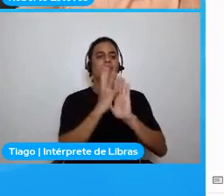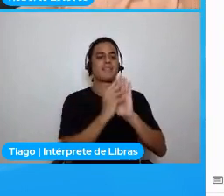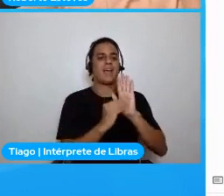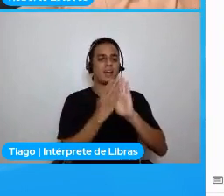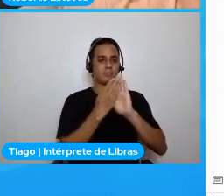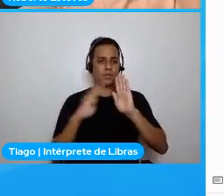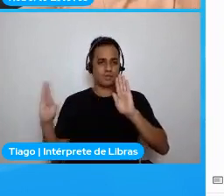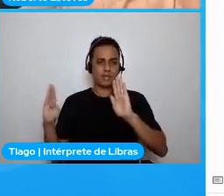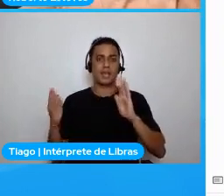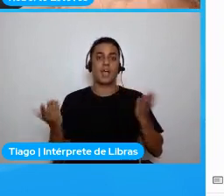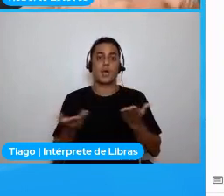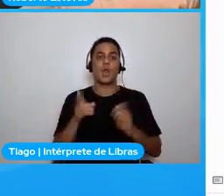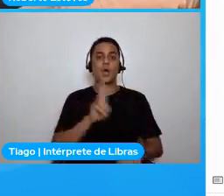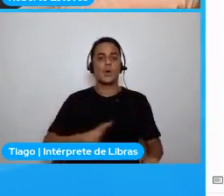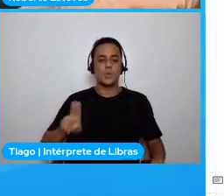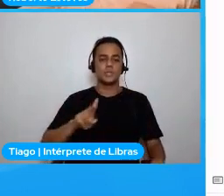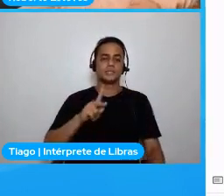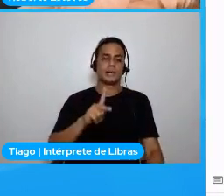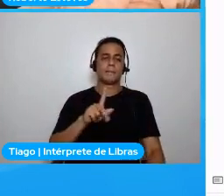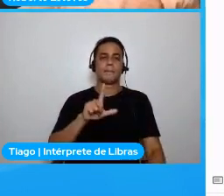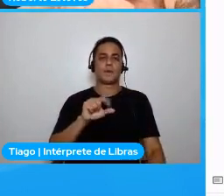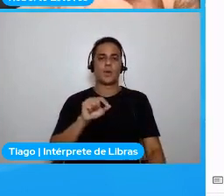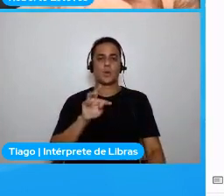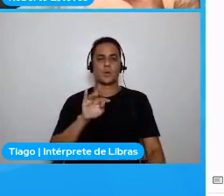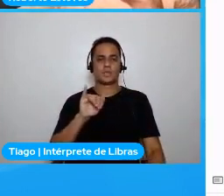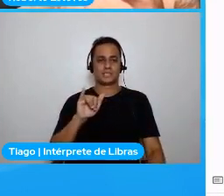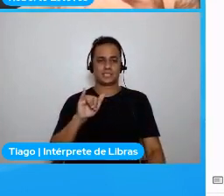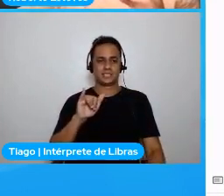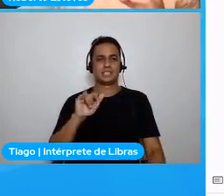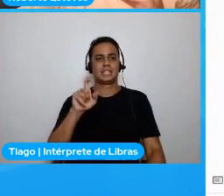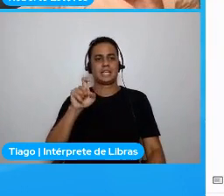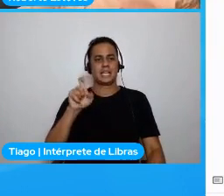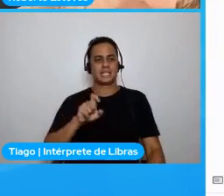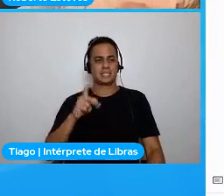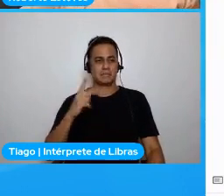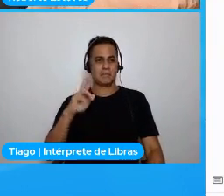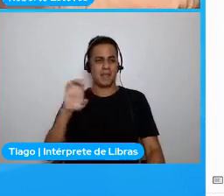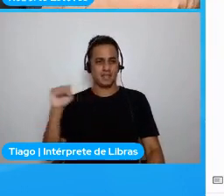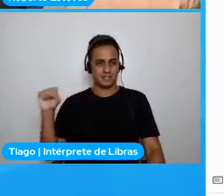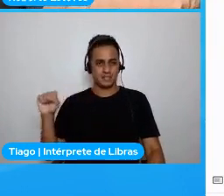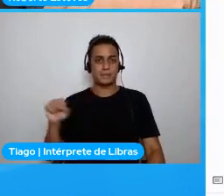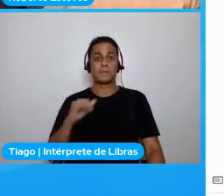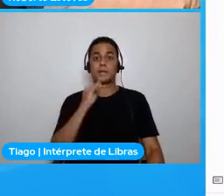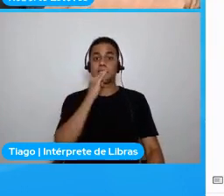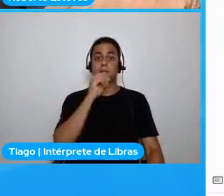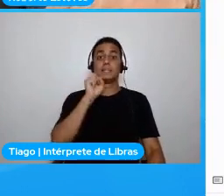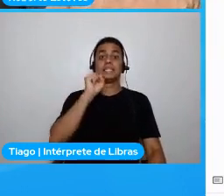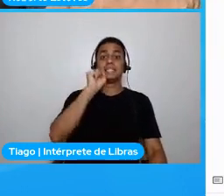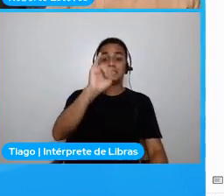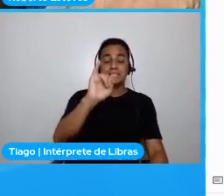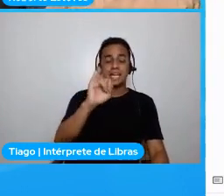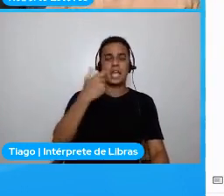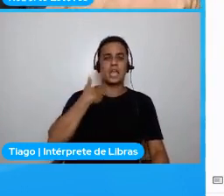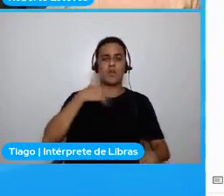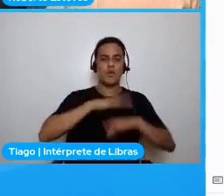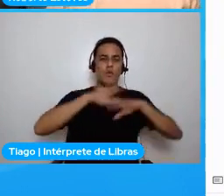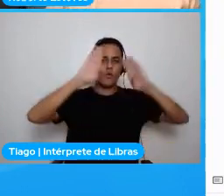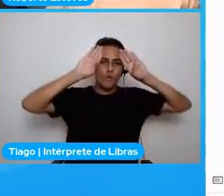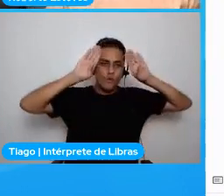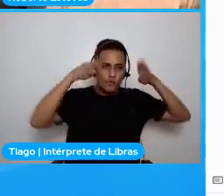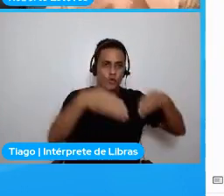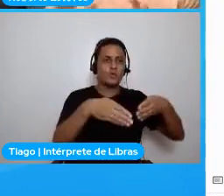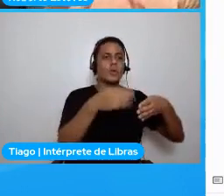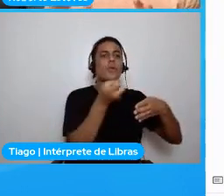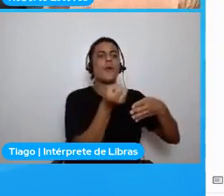¿Qué pasa ahora si yo me concentro en la columna monto? ¿Qué pasa si me concentro en la